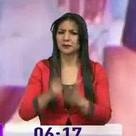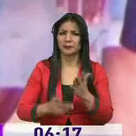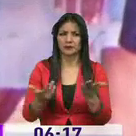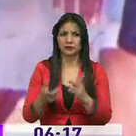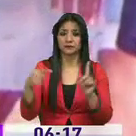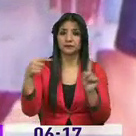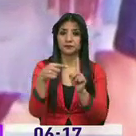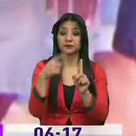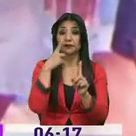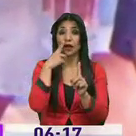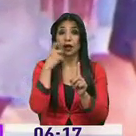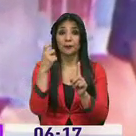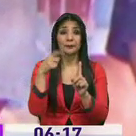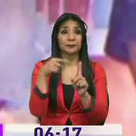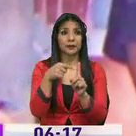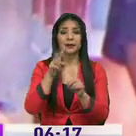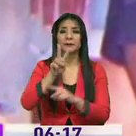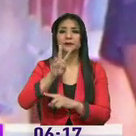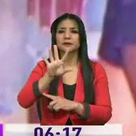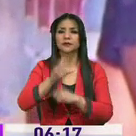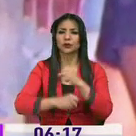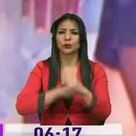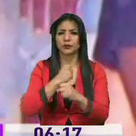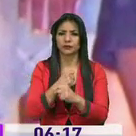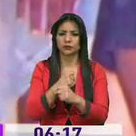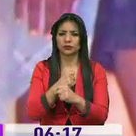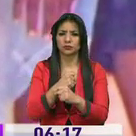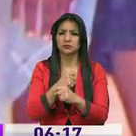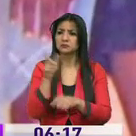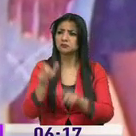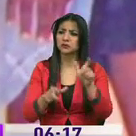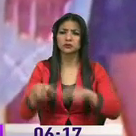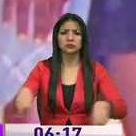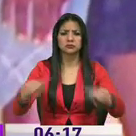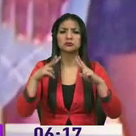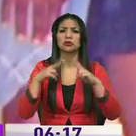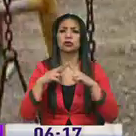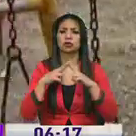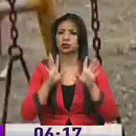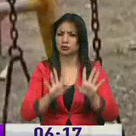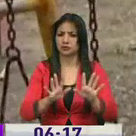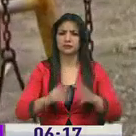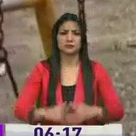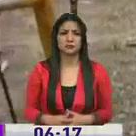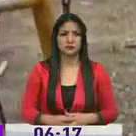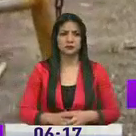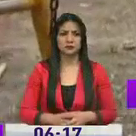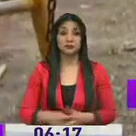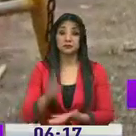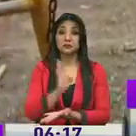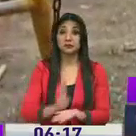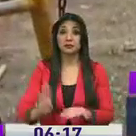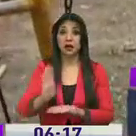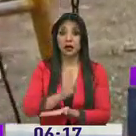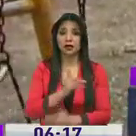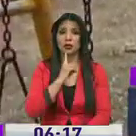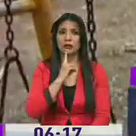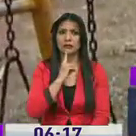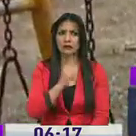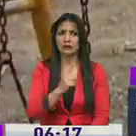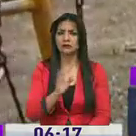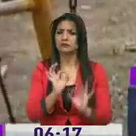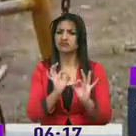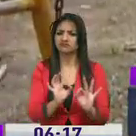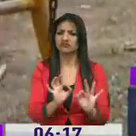Raúl Rodríguez Piñeiro, de 25 años, era conocido como Naomi. Y todos aseguran que mantenía una